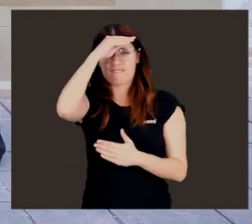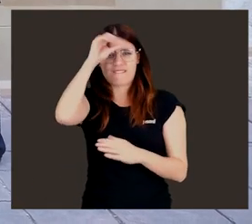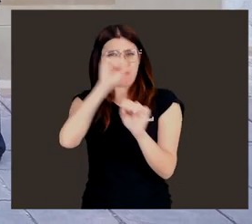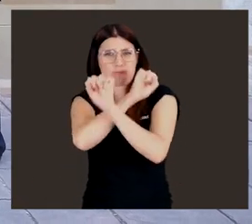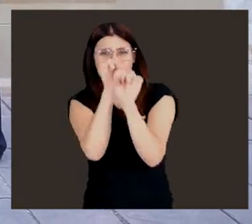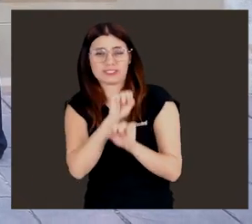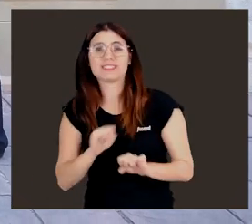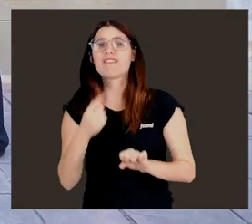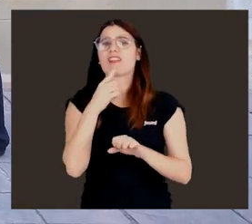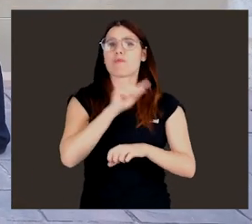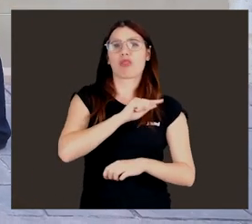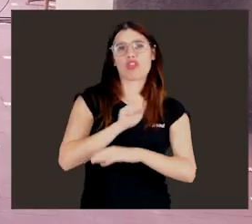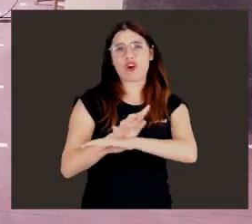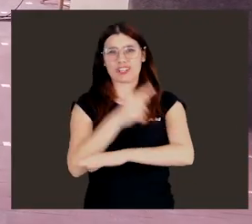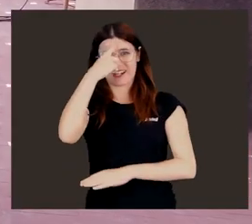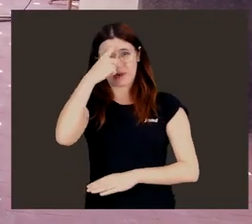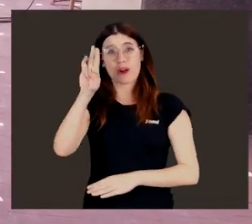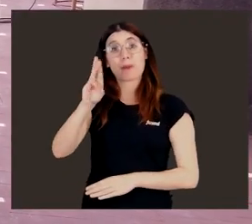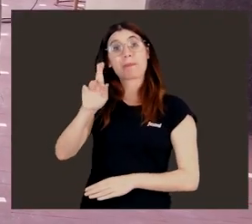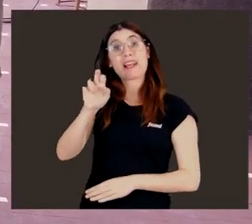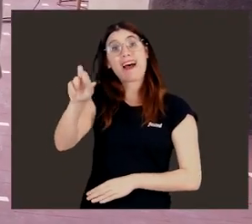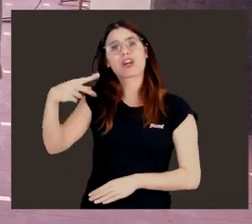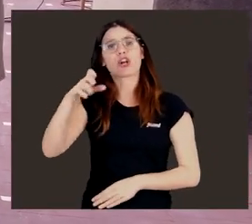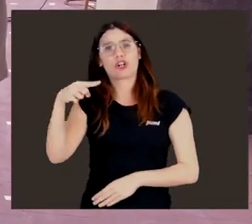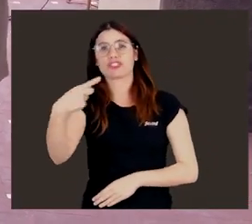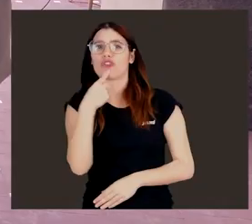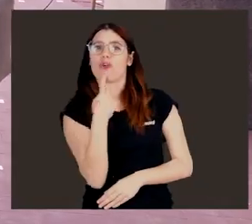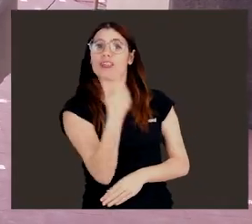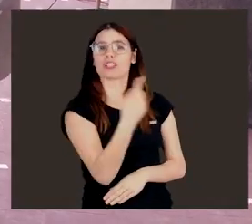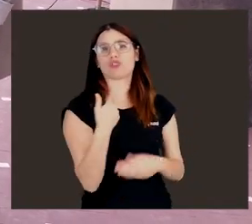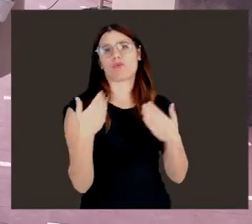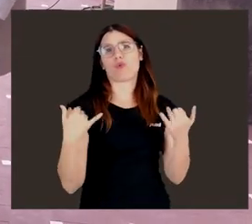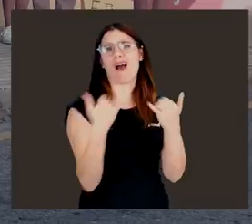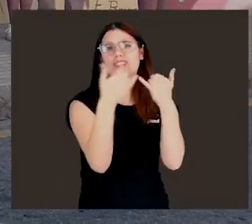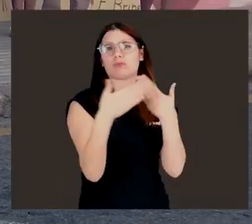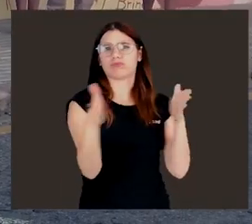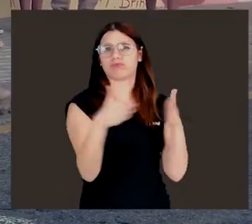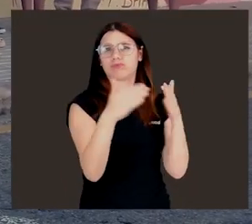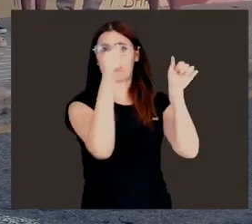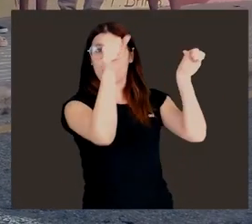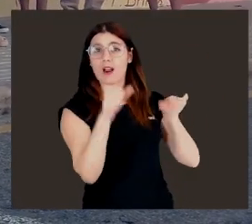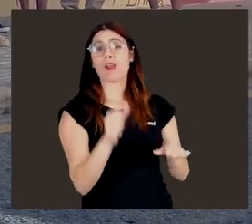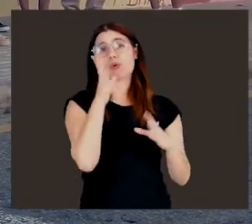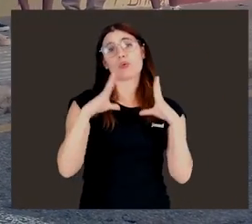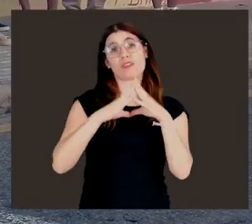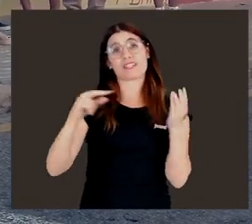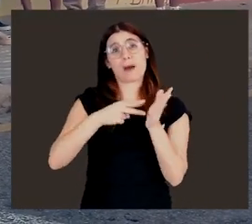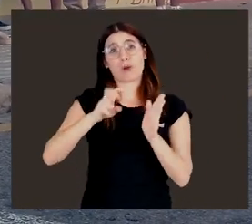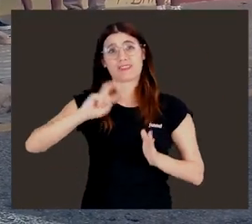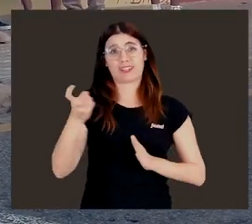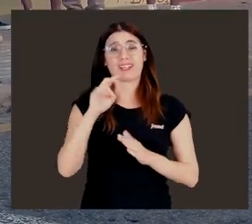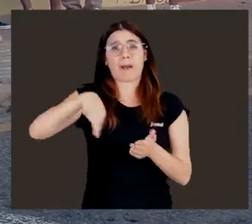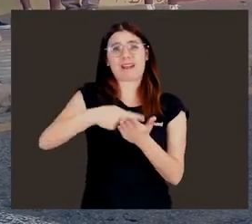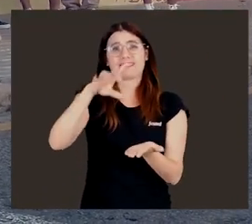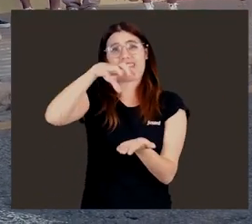Una mañana inolvidable llena de emociones y de recuerdos. Así ha resumido Pilar Roch el acto de inauguración del mural con el que la Universitat Politècnica de